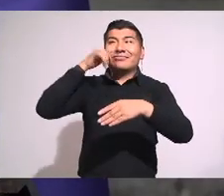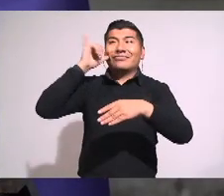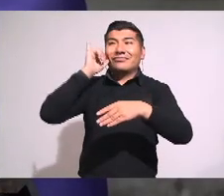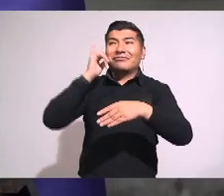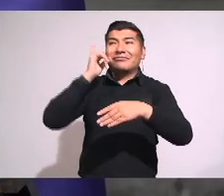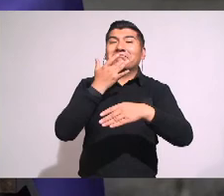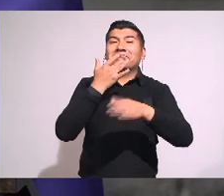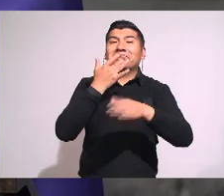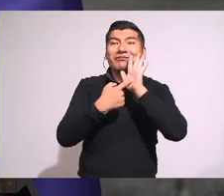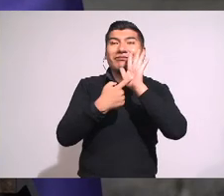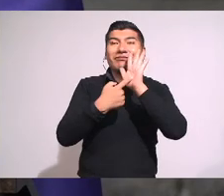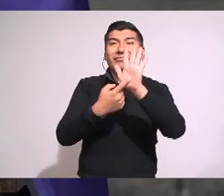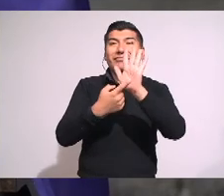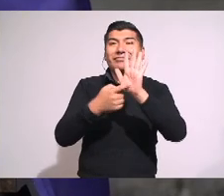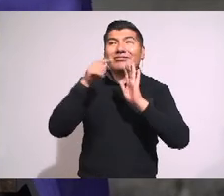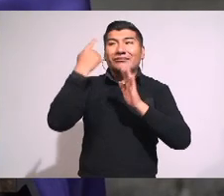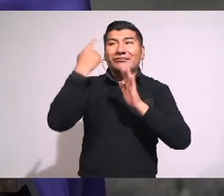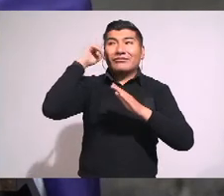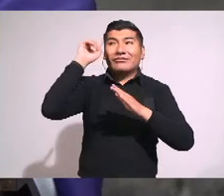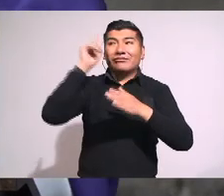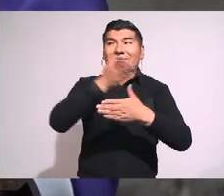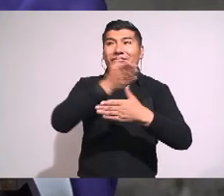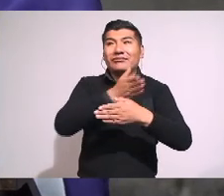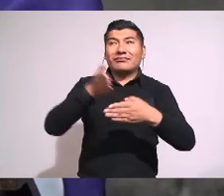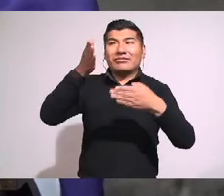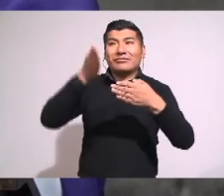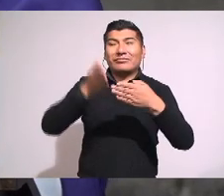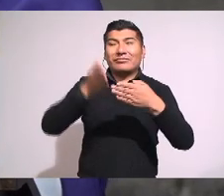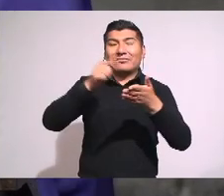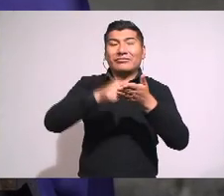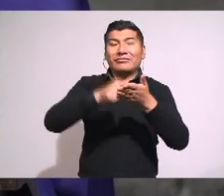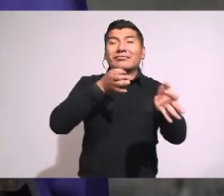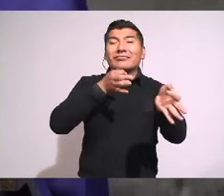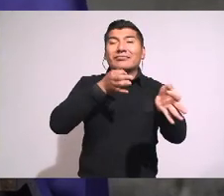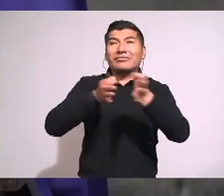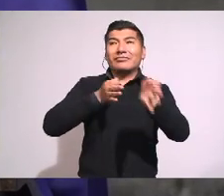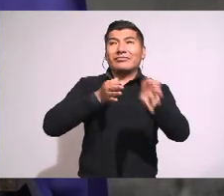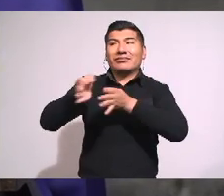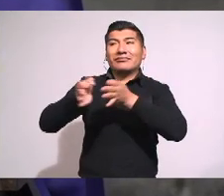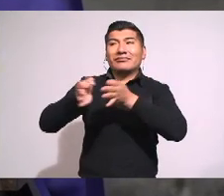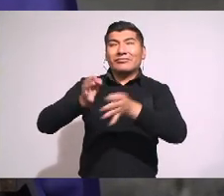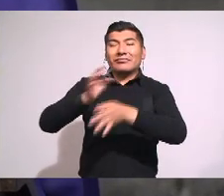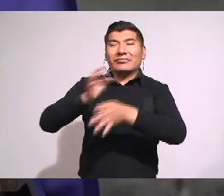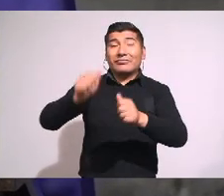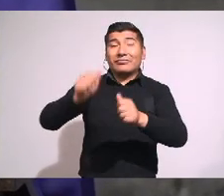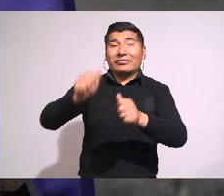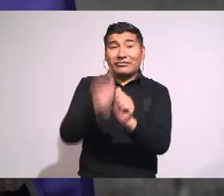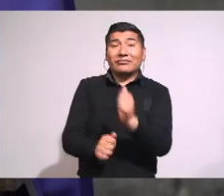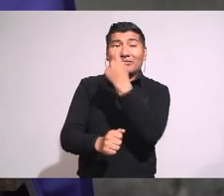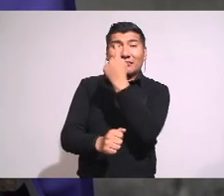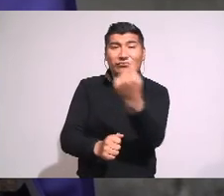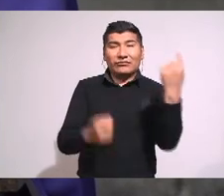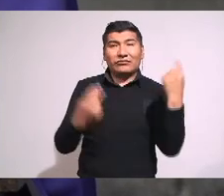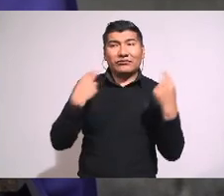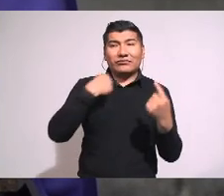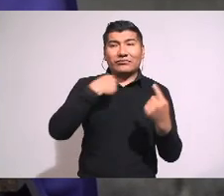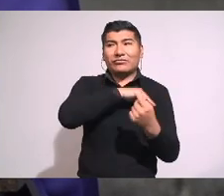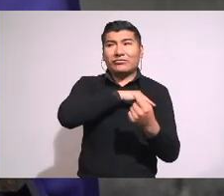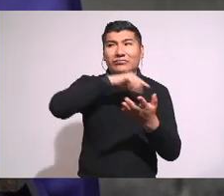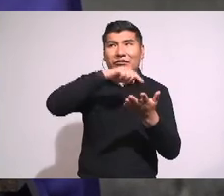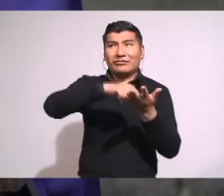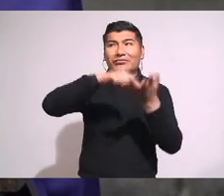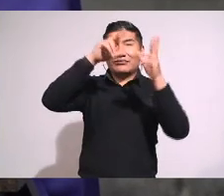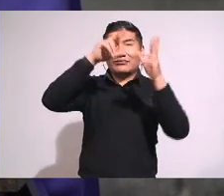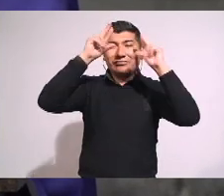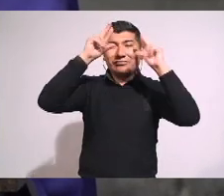vamos a poner ahí para terminar esta explicación y que cada uno de nosotros en estas